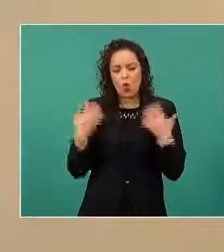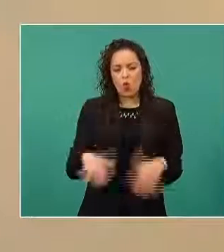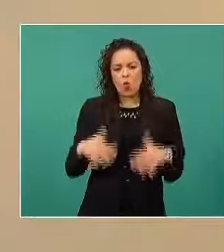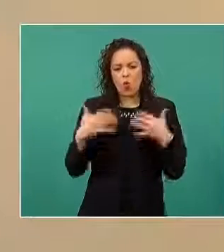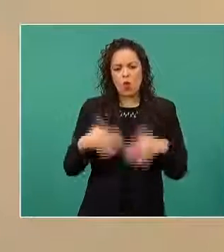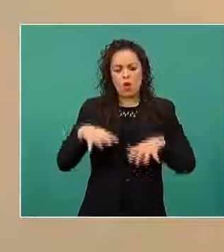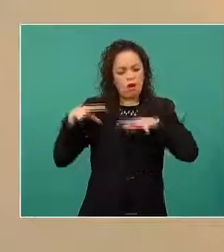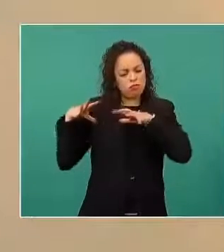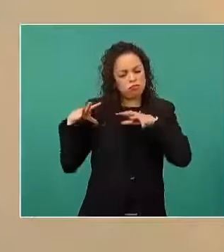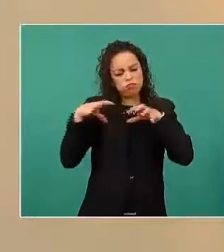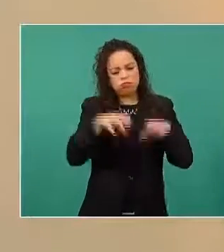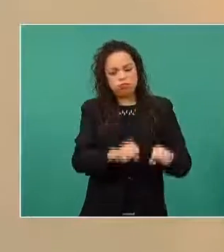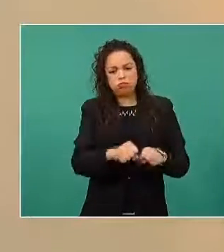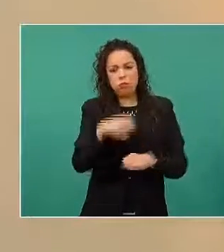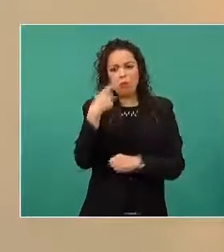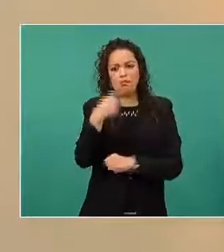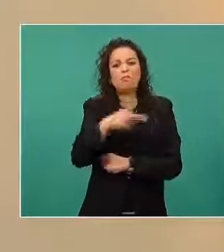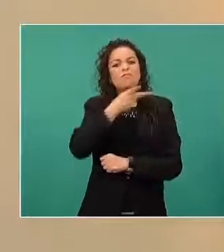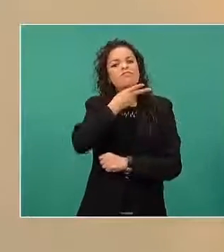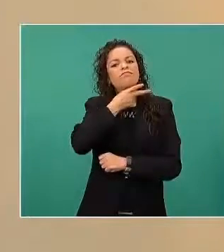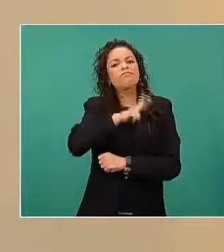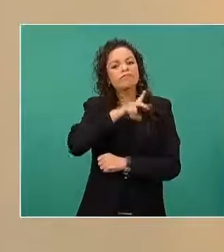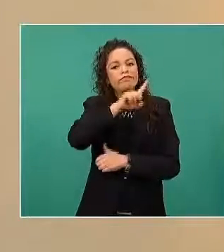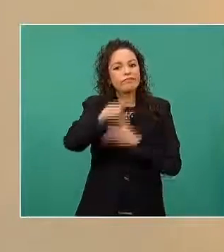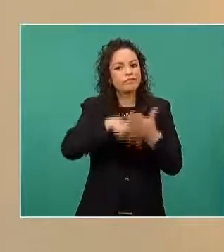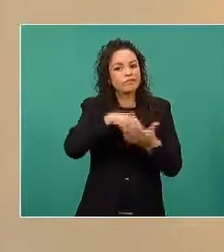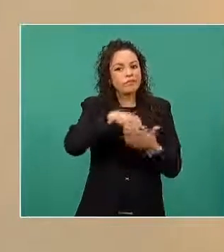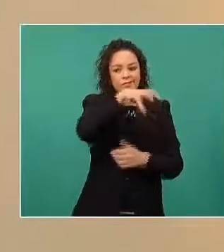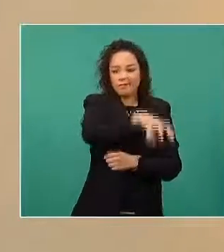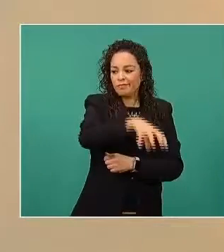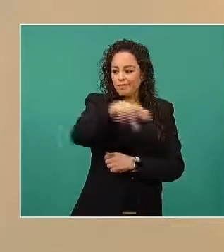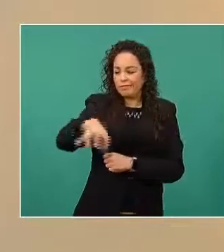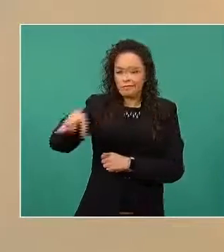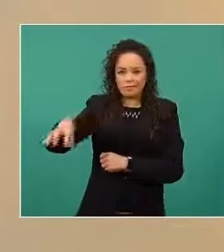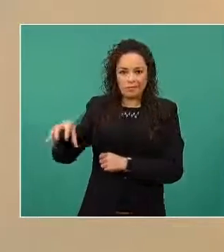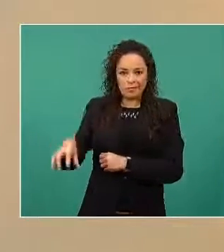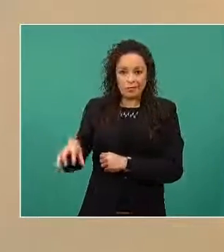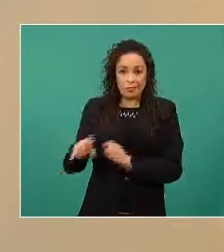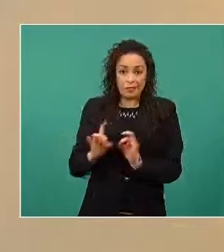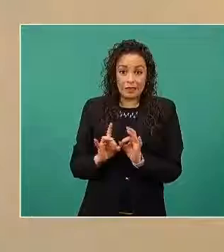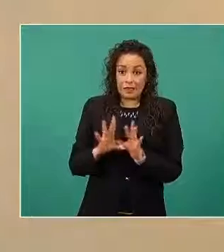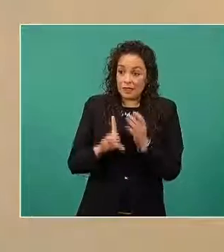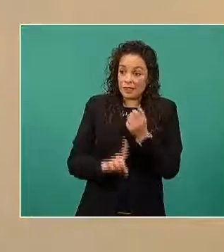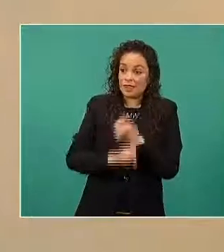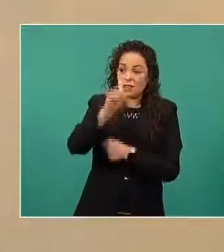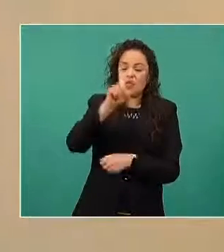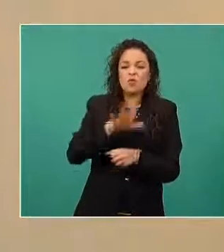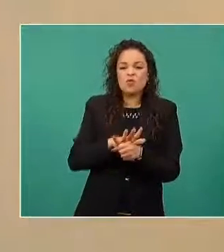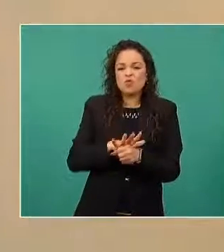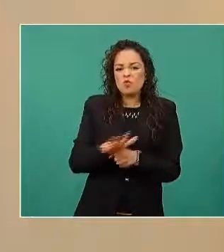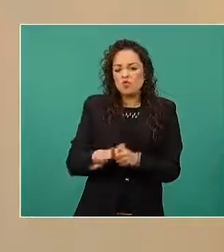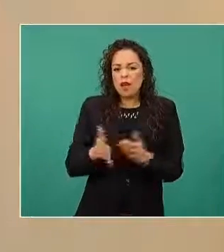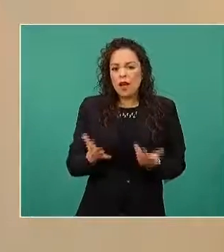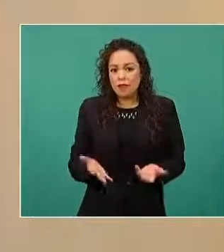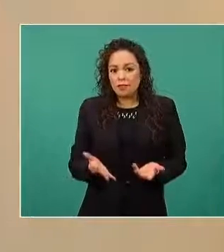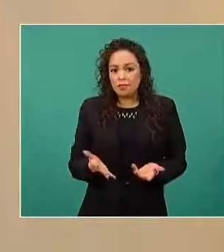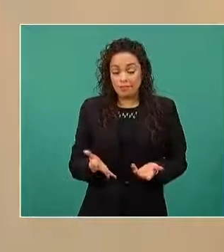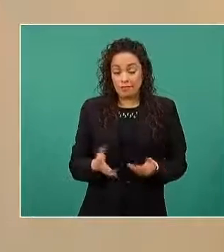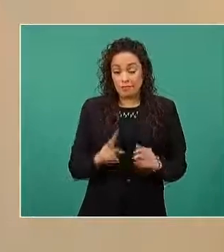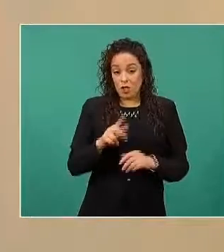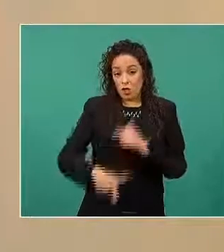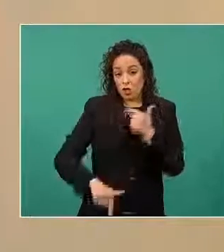las estaciones de servicio de Pemex, lo que trajo como consecuencia que pasáramos de tener más